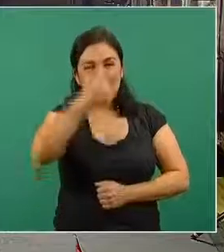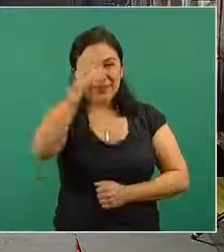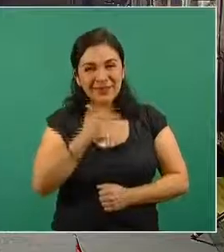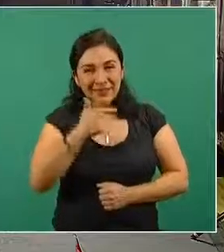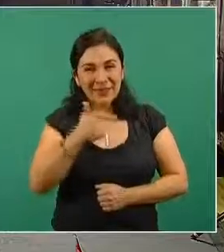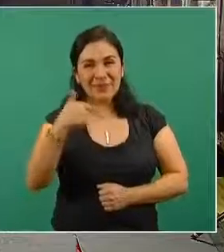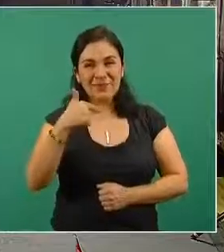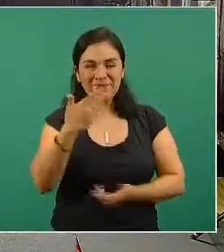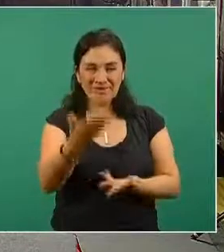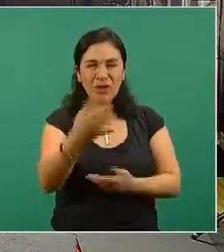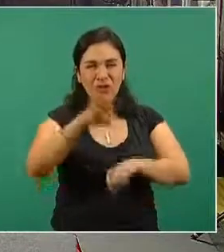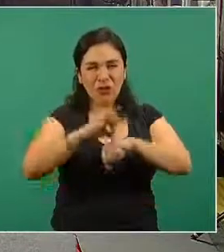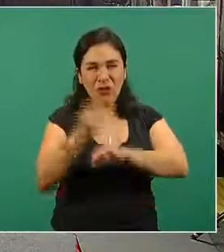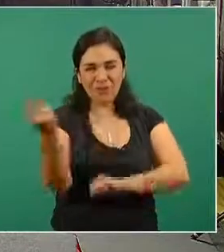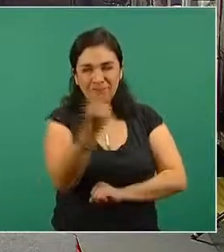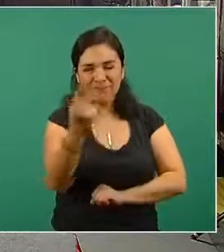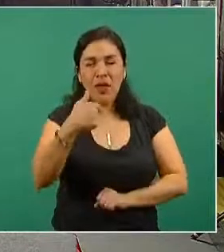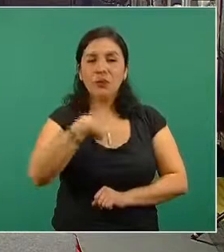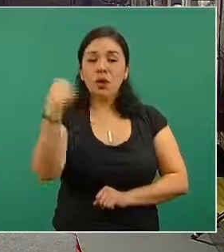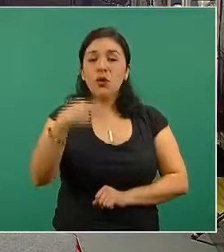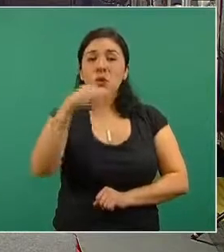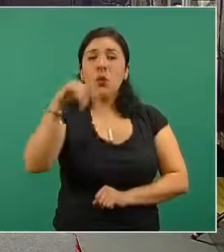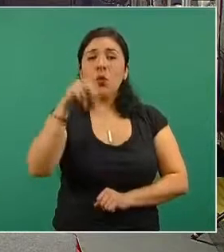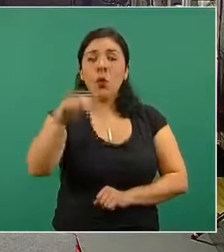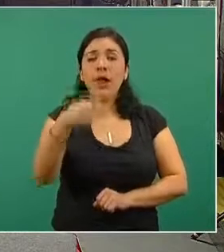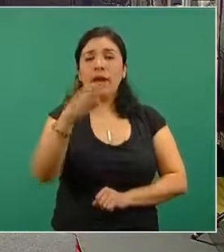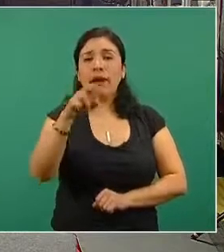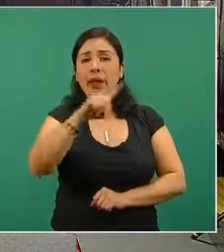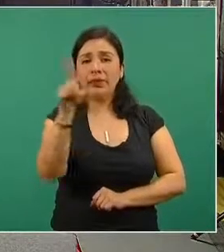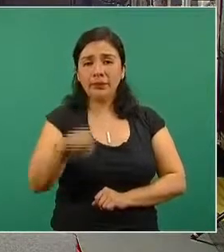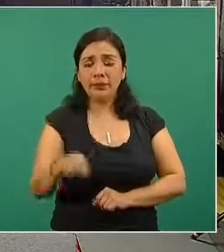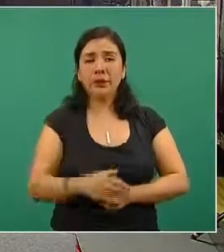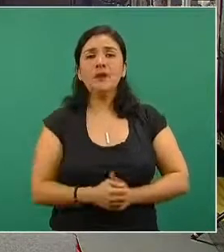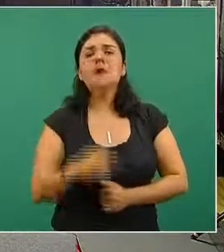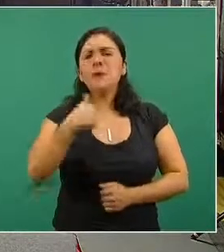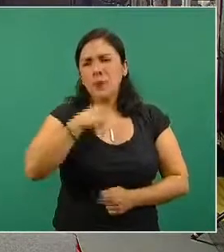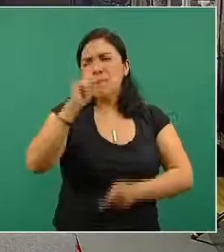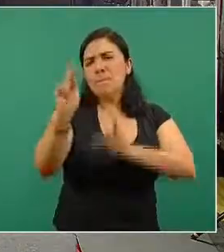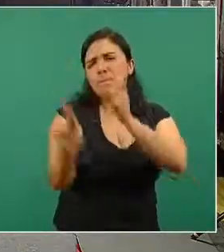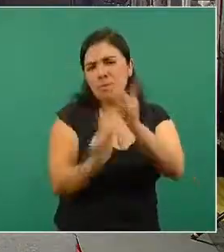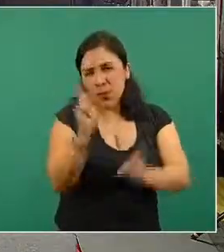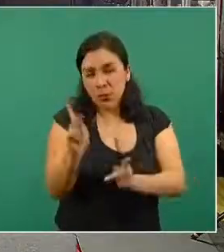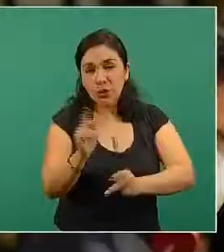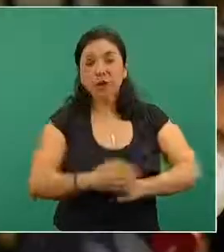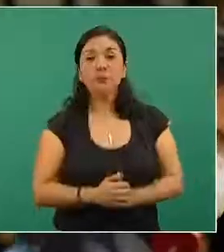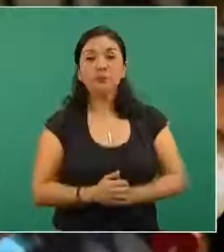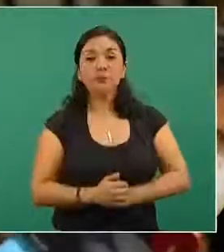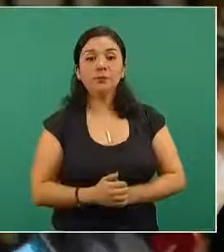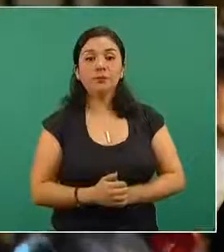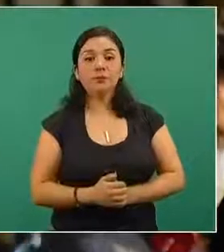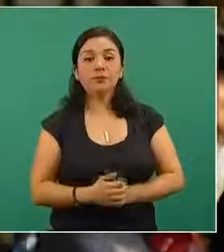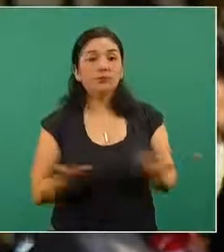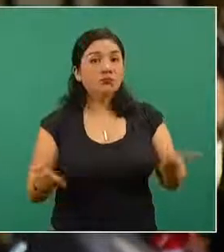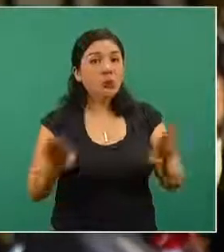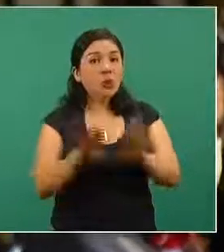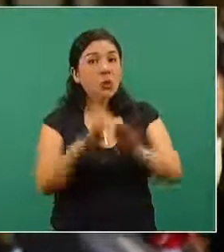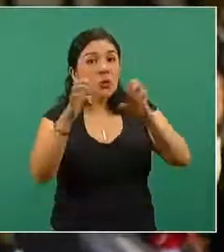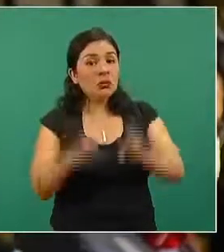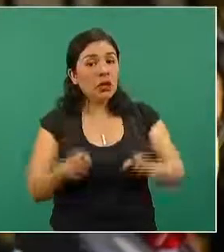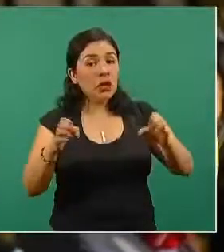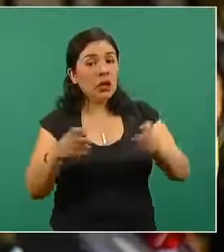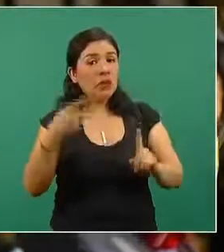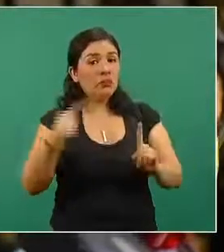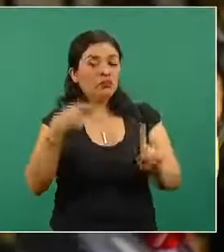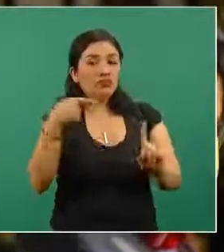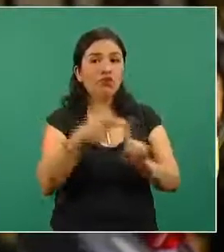noches, doctor, doctora. Juan Hernández del periódico Basta de Grupo Cantón. Pues la pregunta obligada del día, saber sobre el estado de salud del doctor